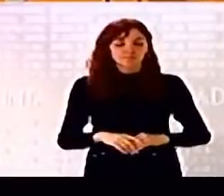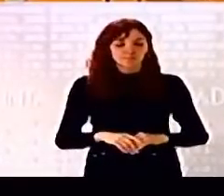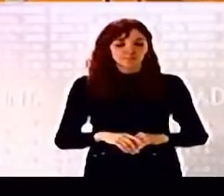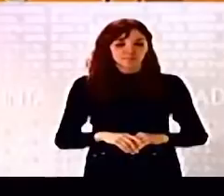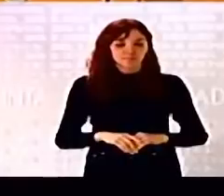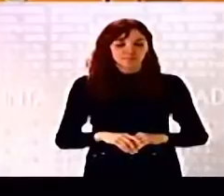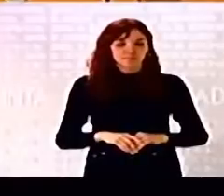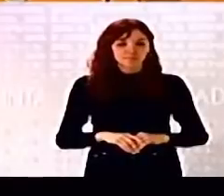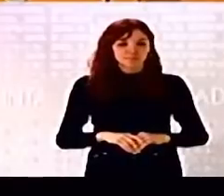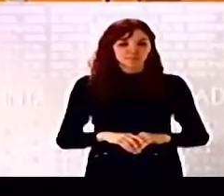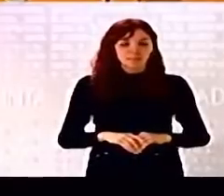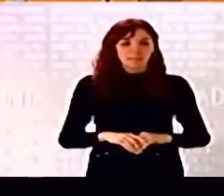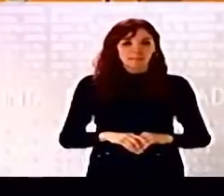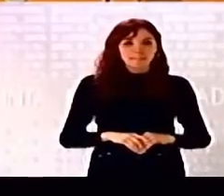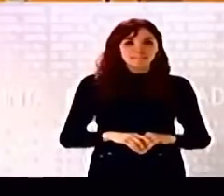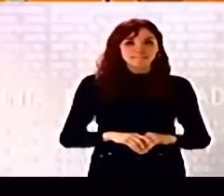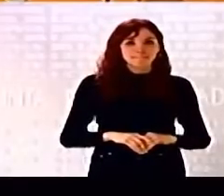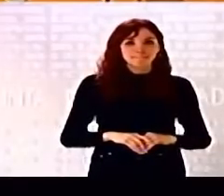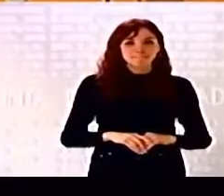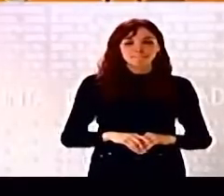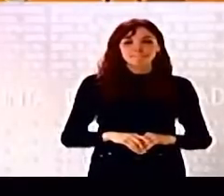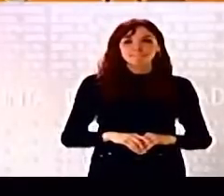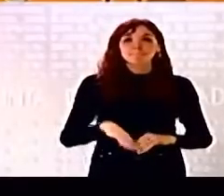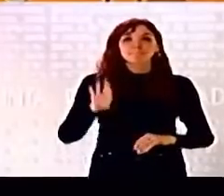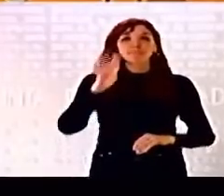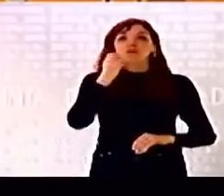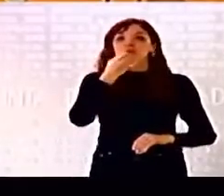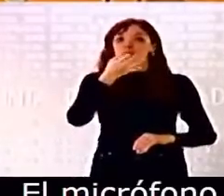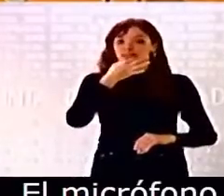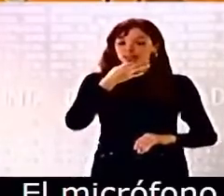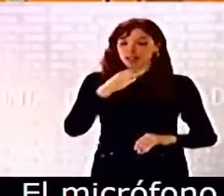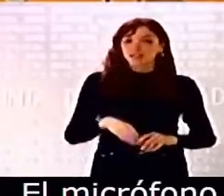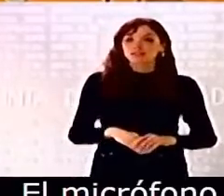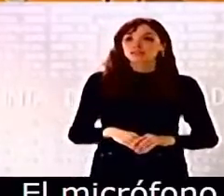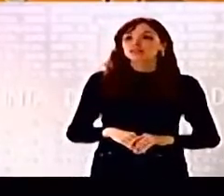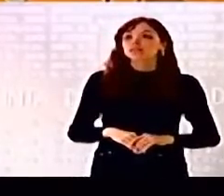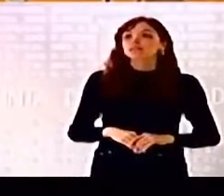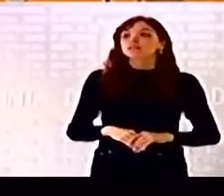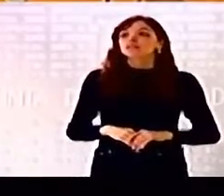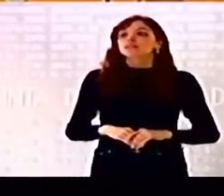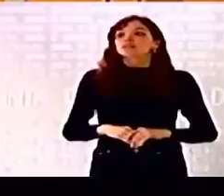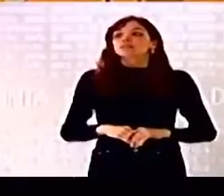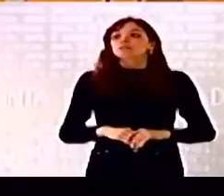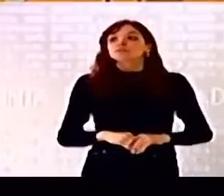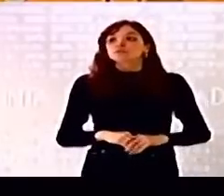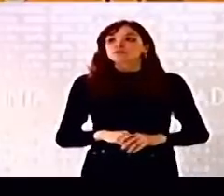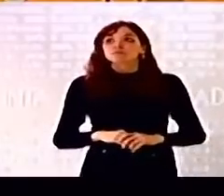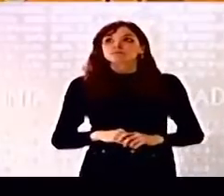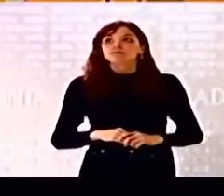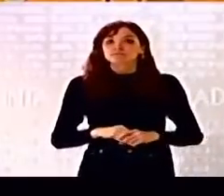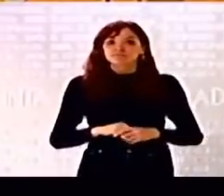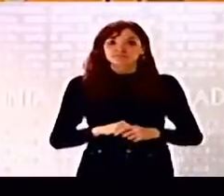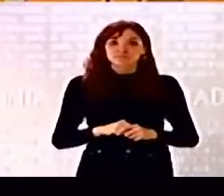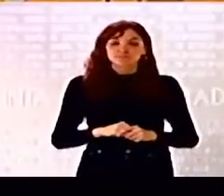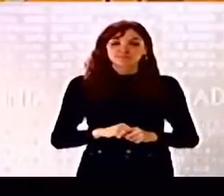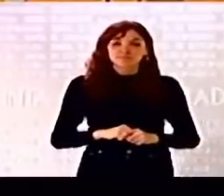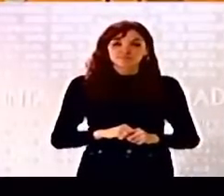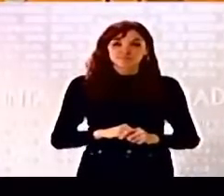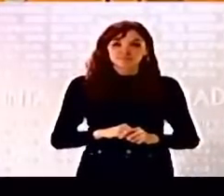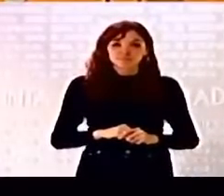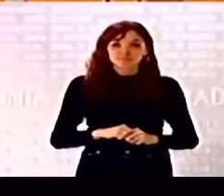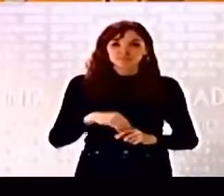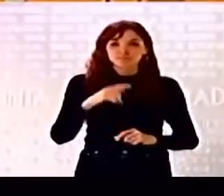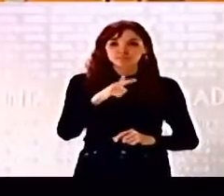El micrófono, Alberto, por favor. Sí. Hola, buenas tardes. Ya sé que usted antes ha pedido un poco